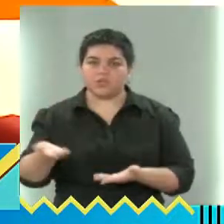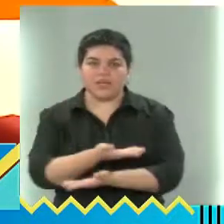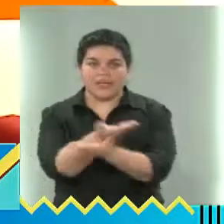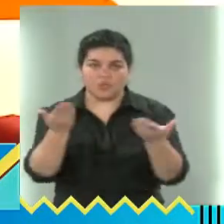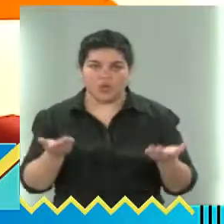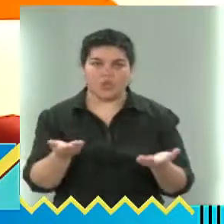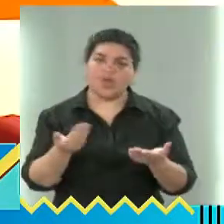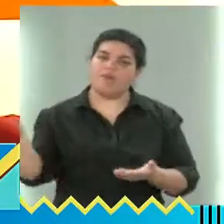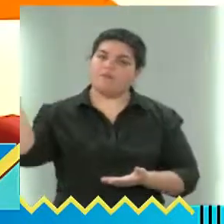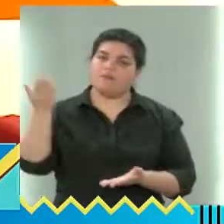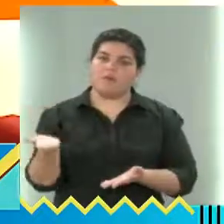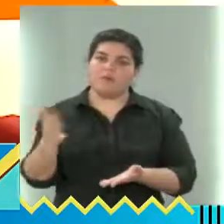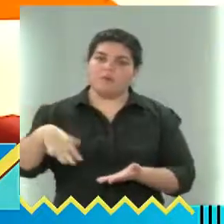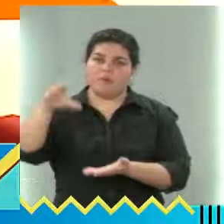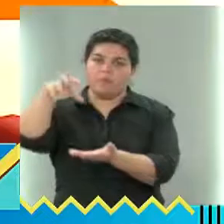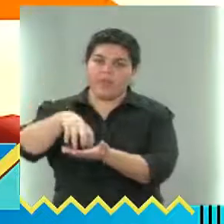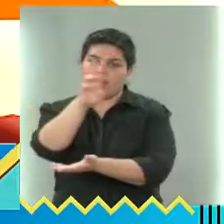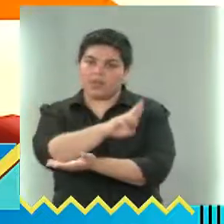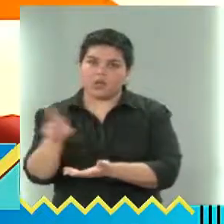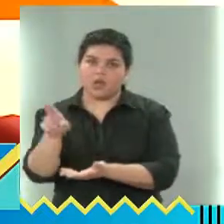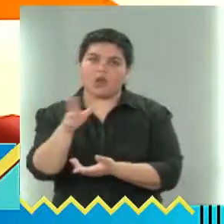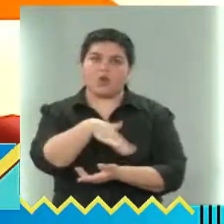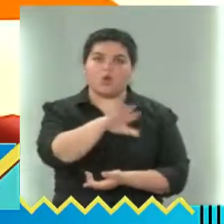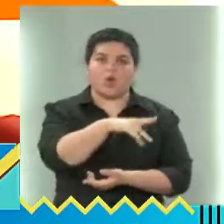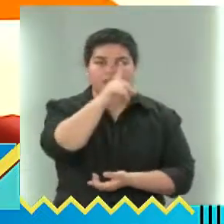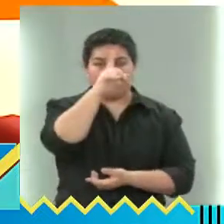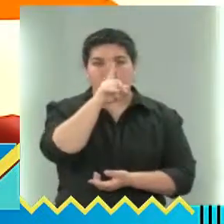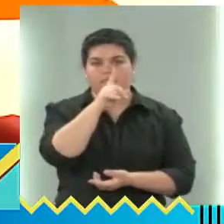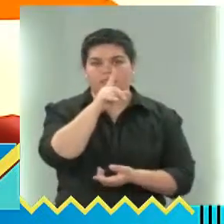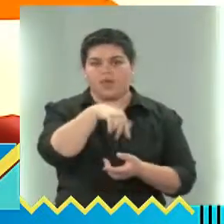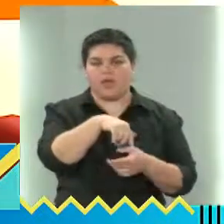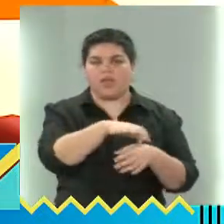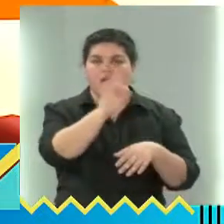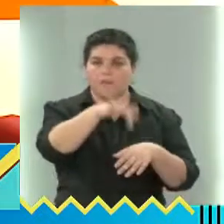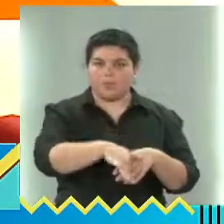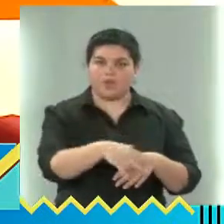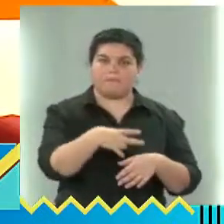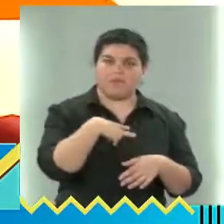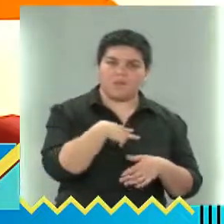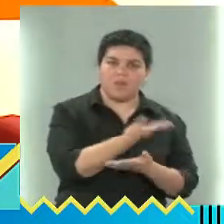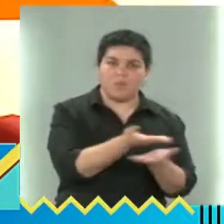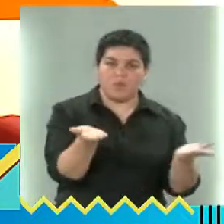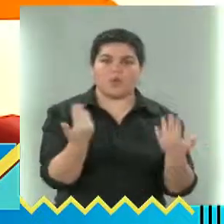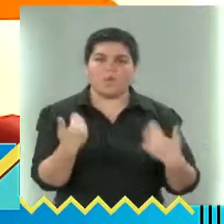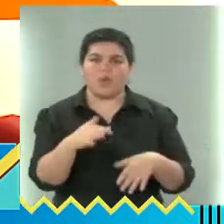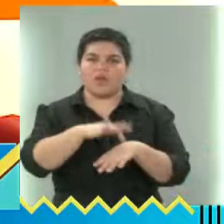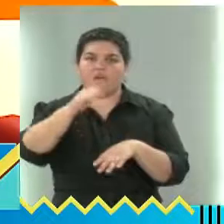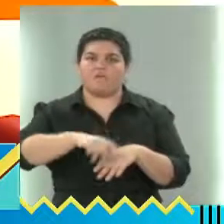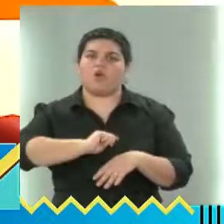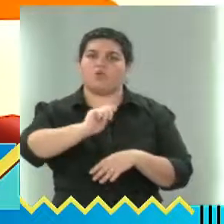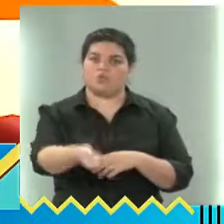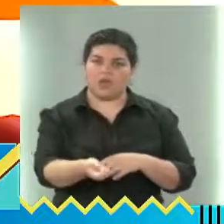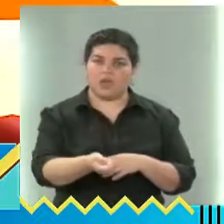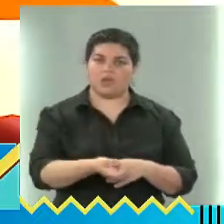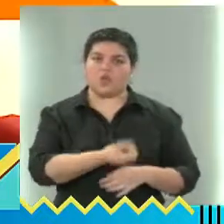acerquen a donar sangre, sea en el centro regional o en cualquier servicio de hemoterapia de la parte pública o privada, y que se conviertan realmente en donantes voluntarios,